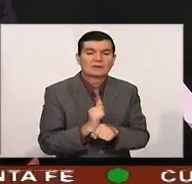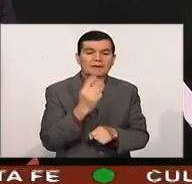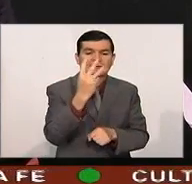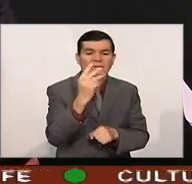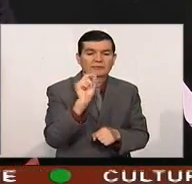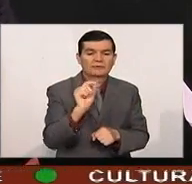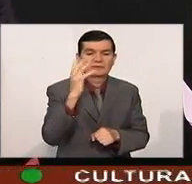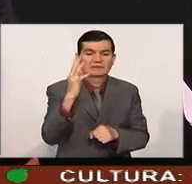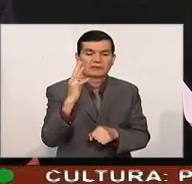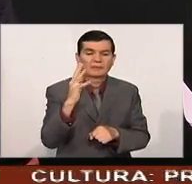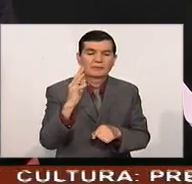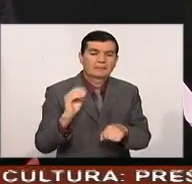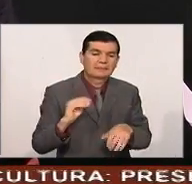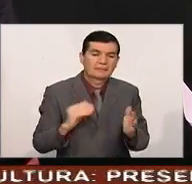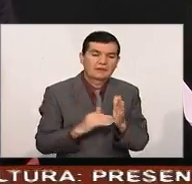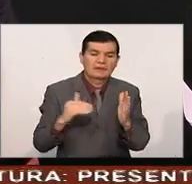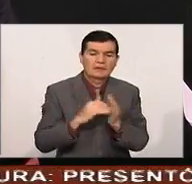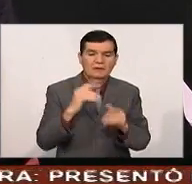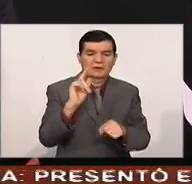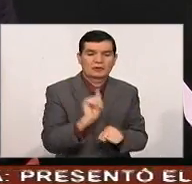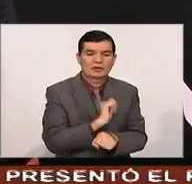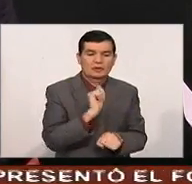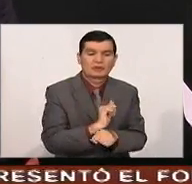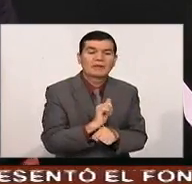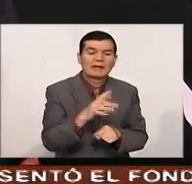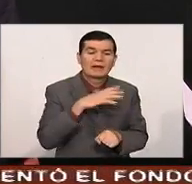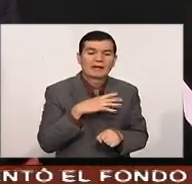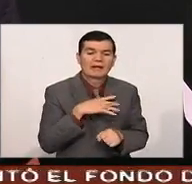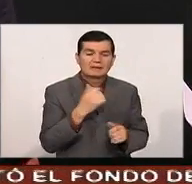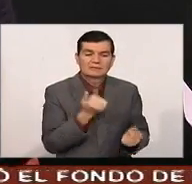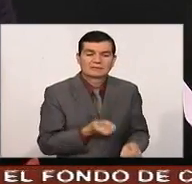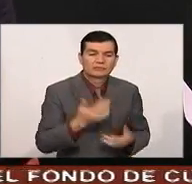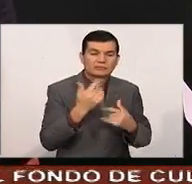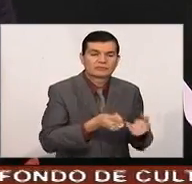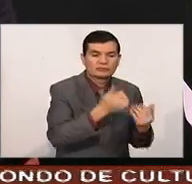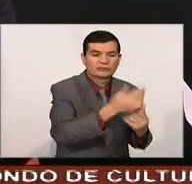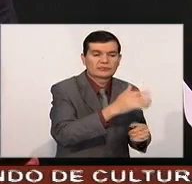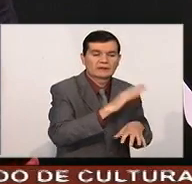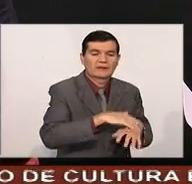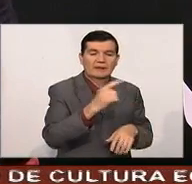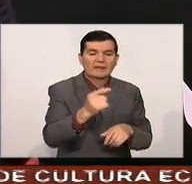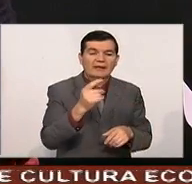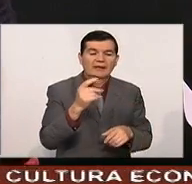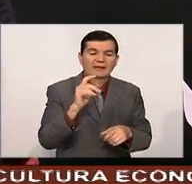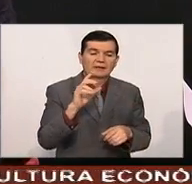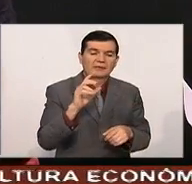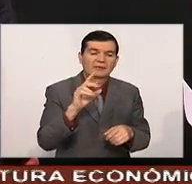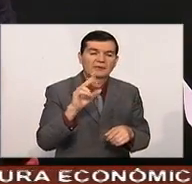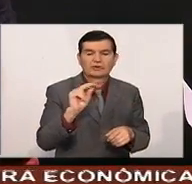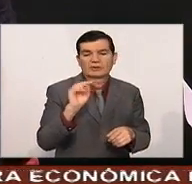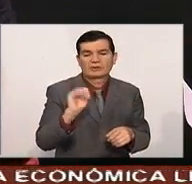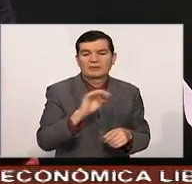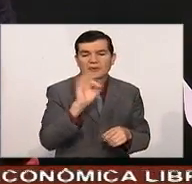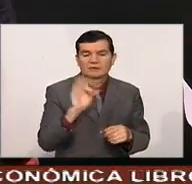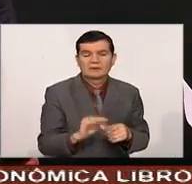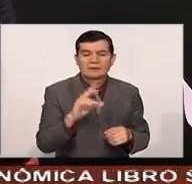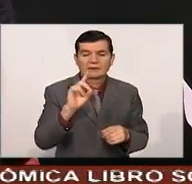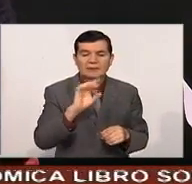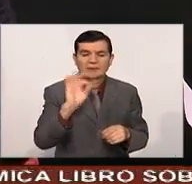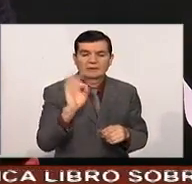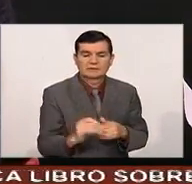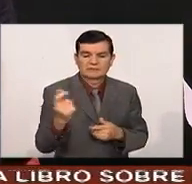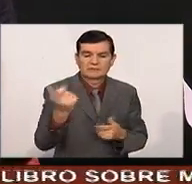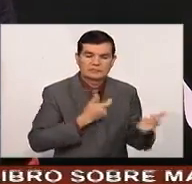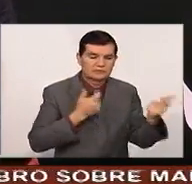3.5 millones de vehículos, de los cuales el 89% se exporta. Entonces, el 30% del ingreso